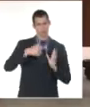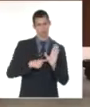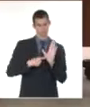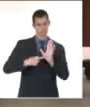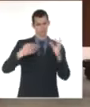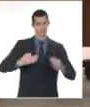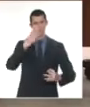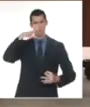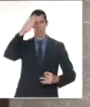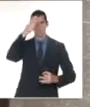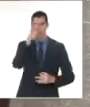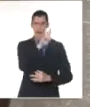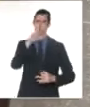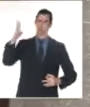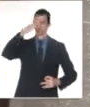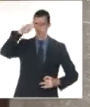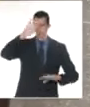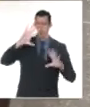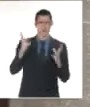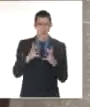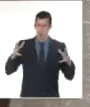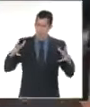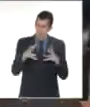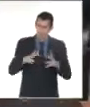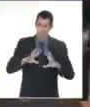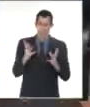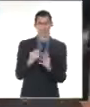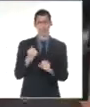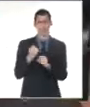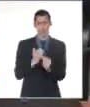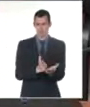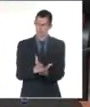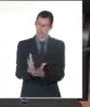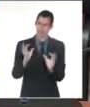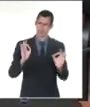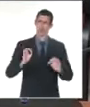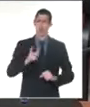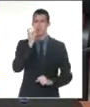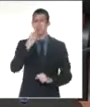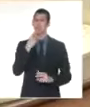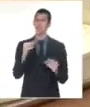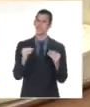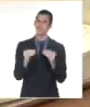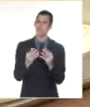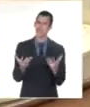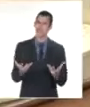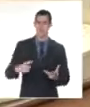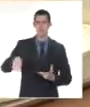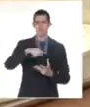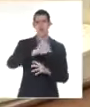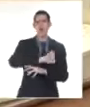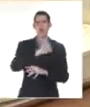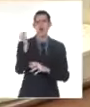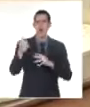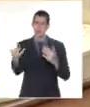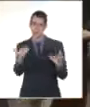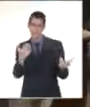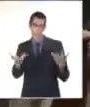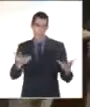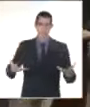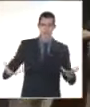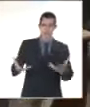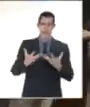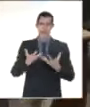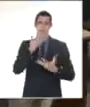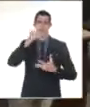El máximo dirigente obrero en Cuba insistió en que el 1 de mayo estimula a los colectivos a lograr el incremento de la producción física de